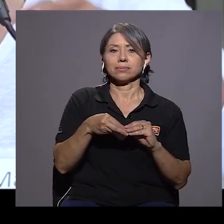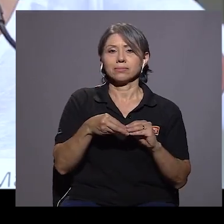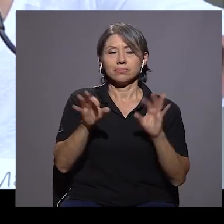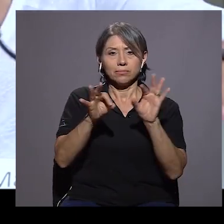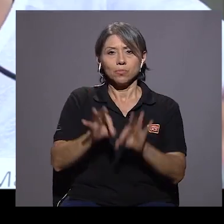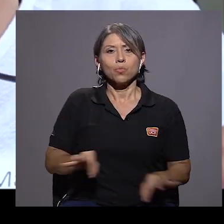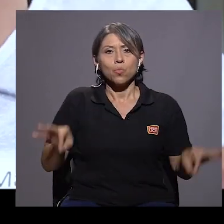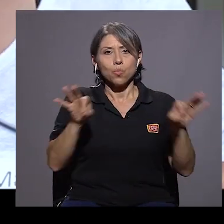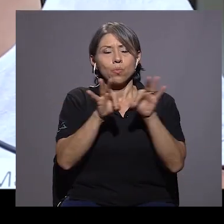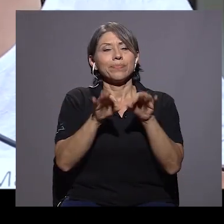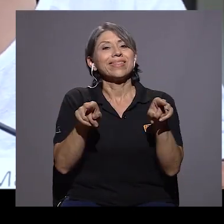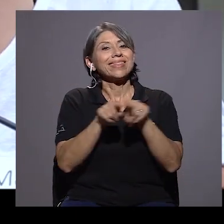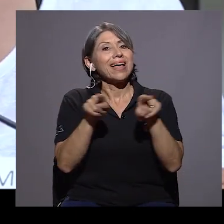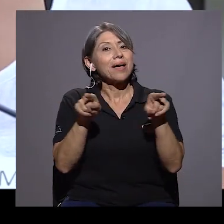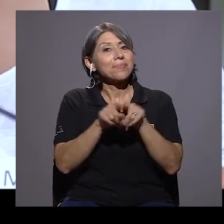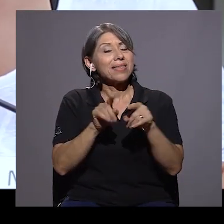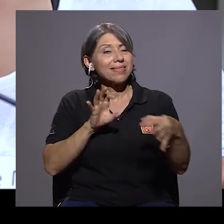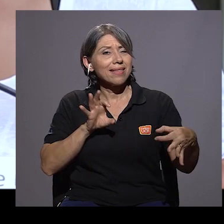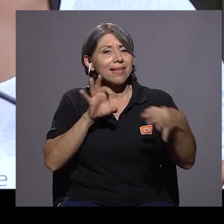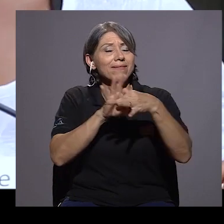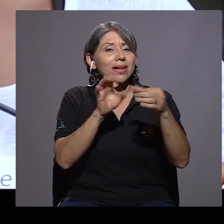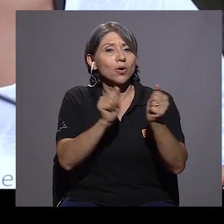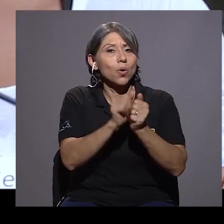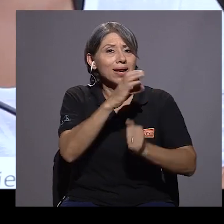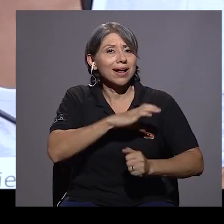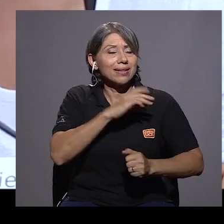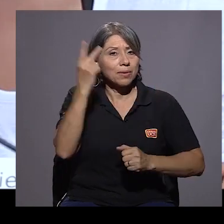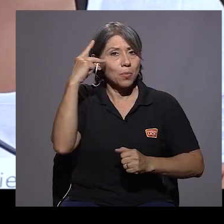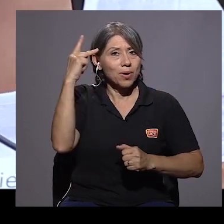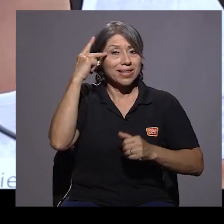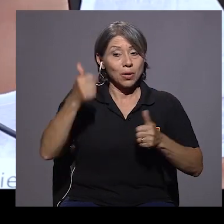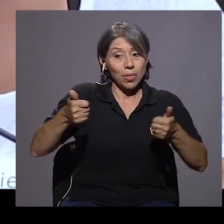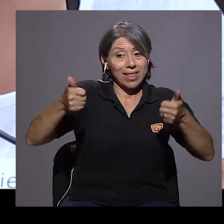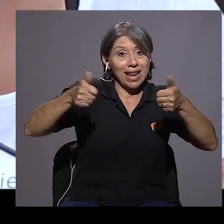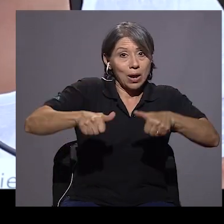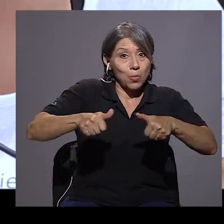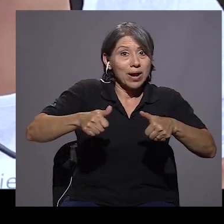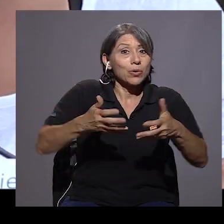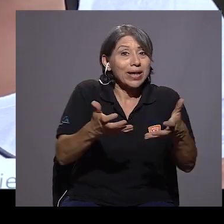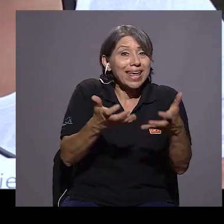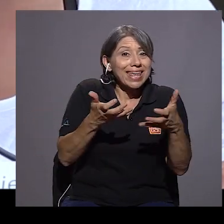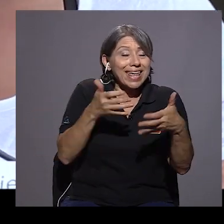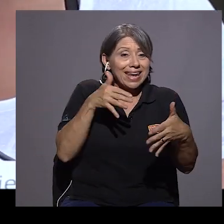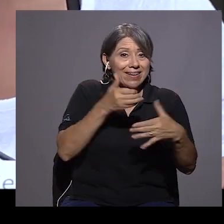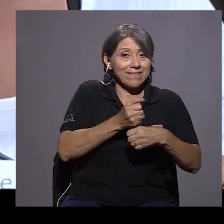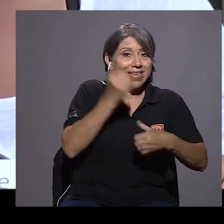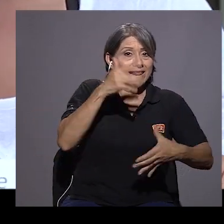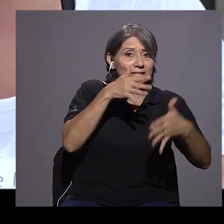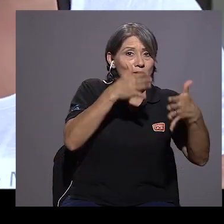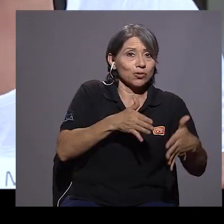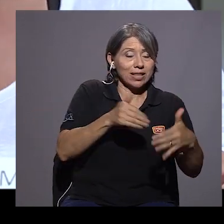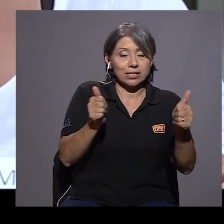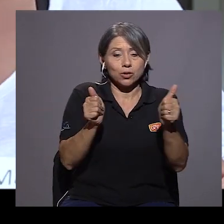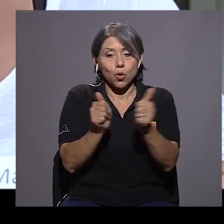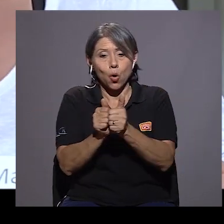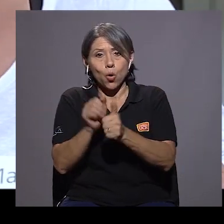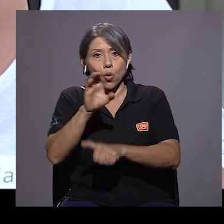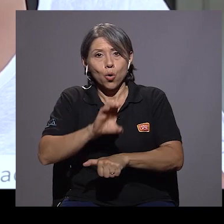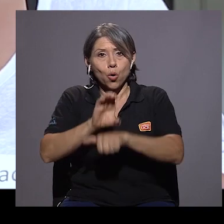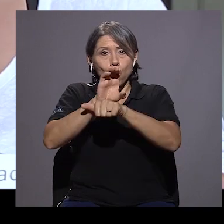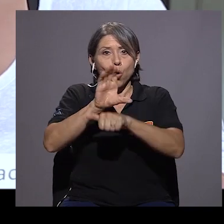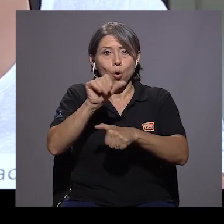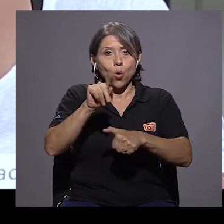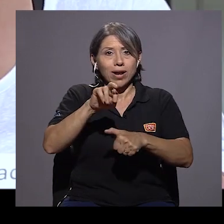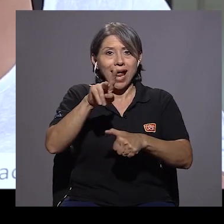Hay un elemento más que agregar que es muy importante, que también tiene que ver con el carácter político del acuerdo que intentan sostener las federaciones de